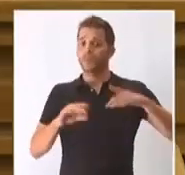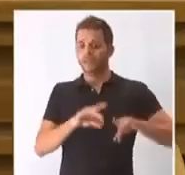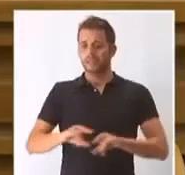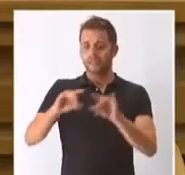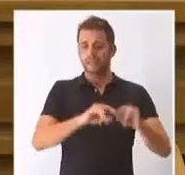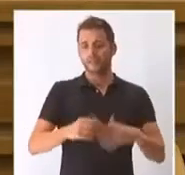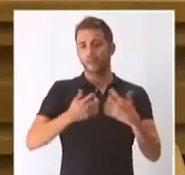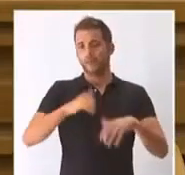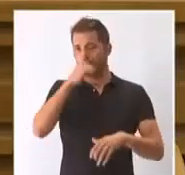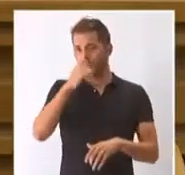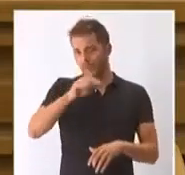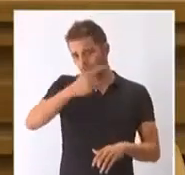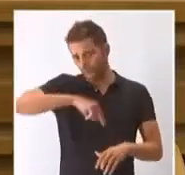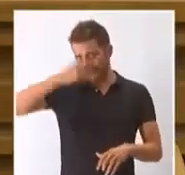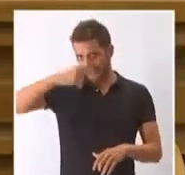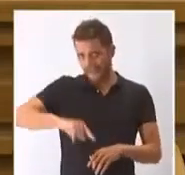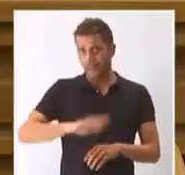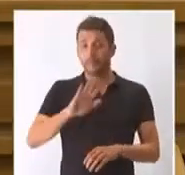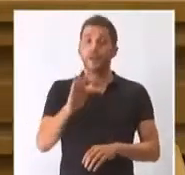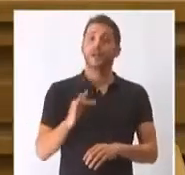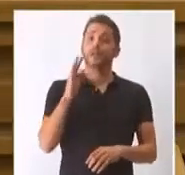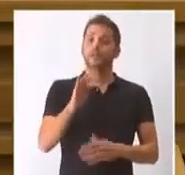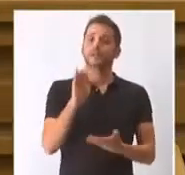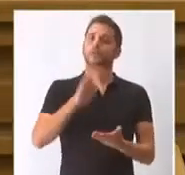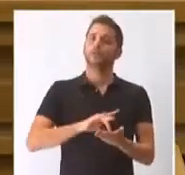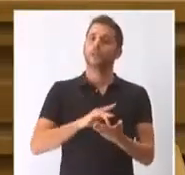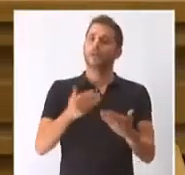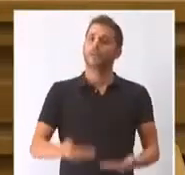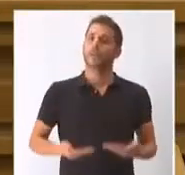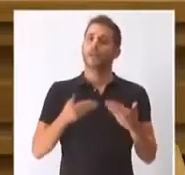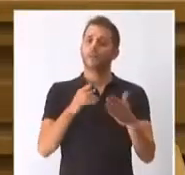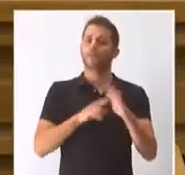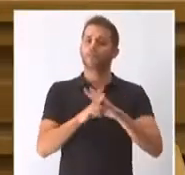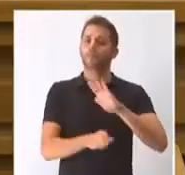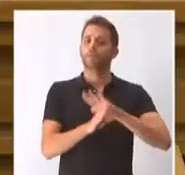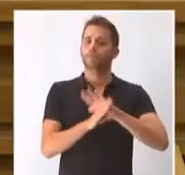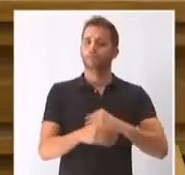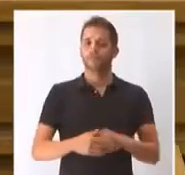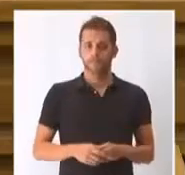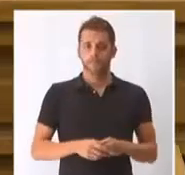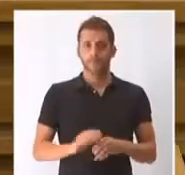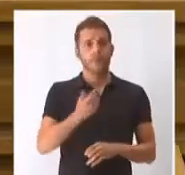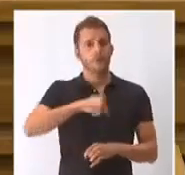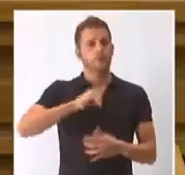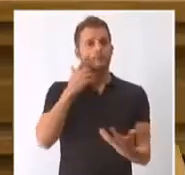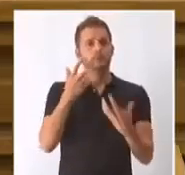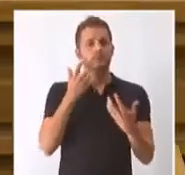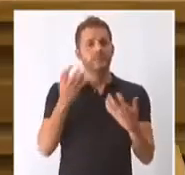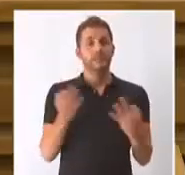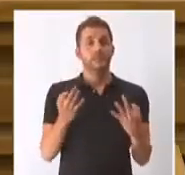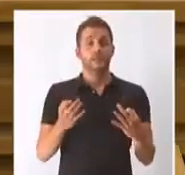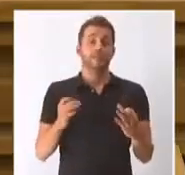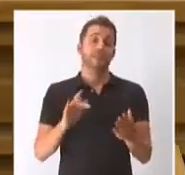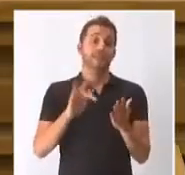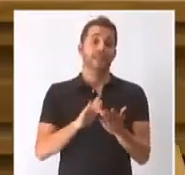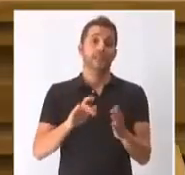ya lo saben ustedes pero además también la que más ayudas gestiona en esta dirección destacamos en el ecológico como lo he